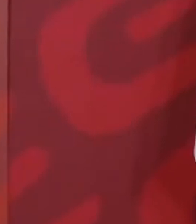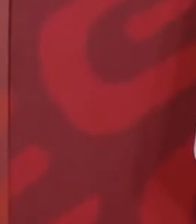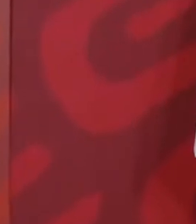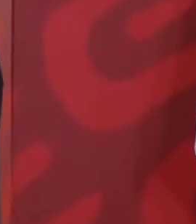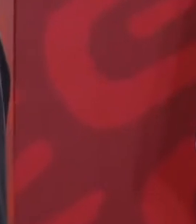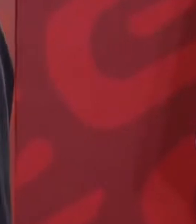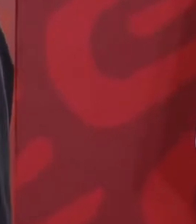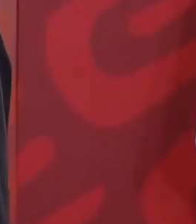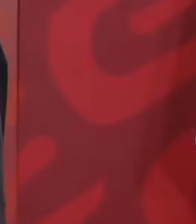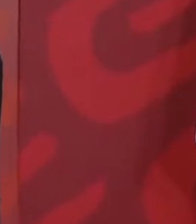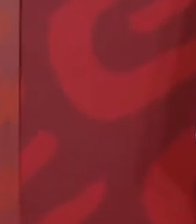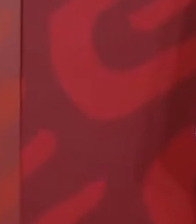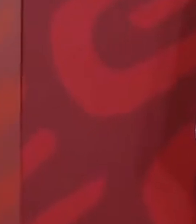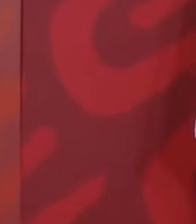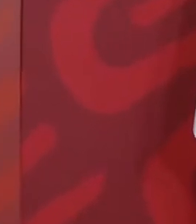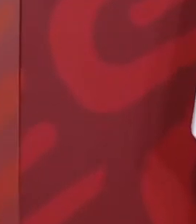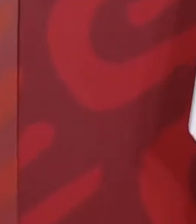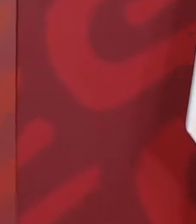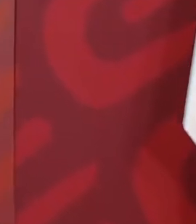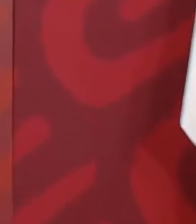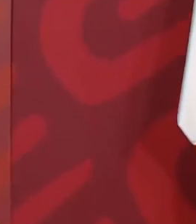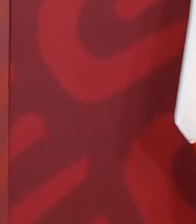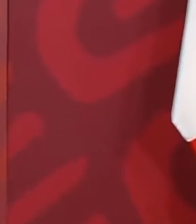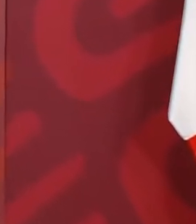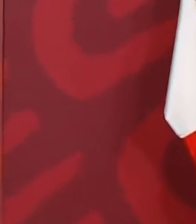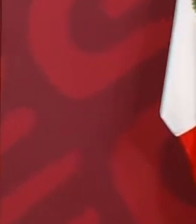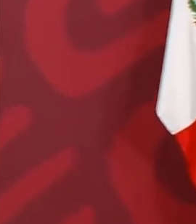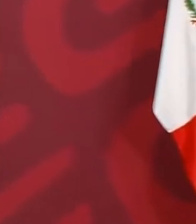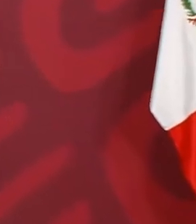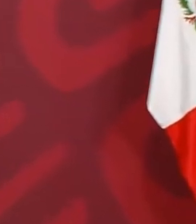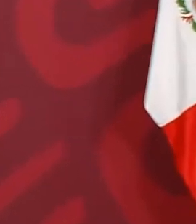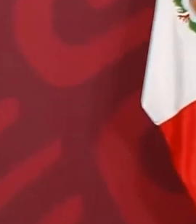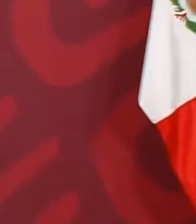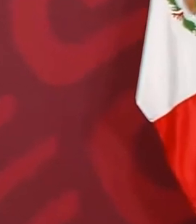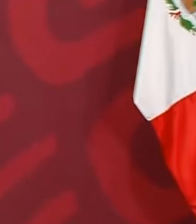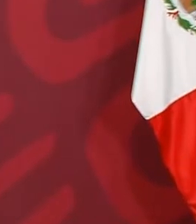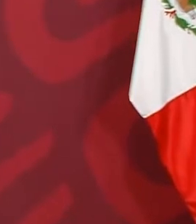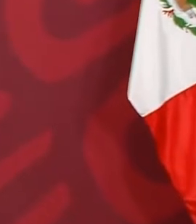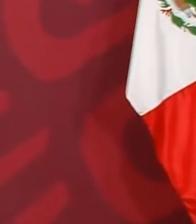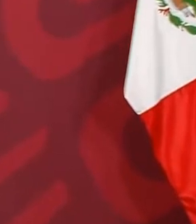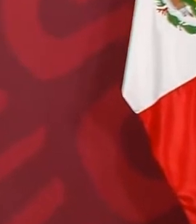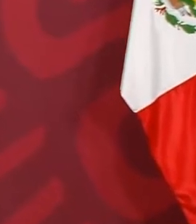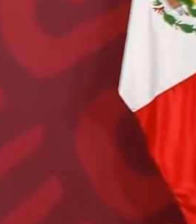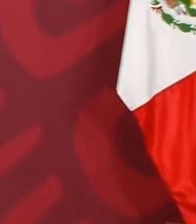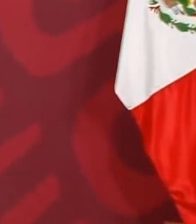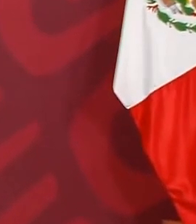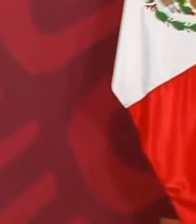que probar eso y la Fiscalía tiene que actuar,